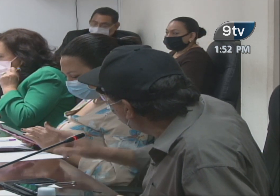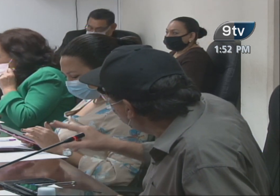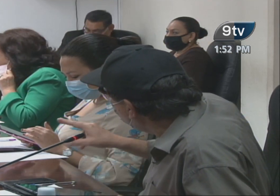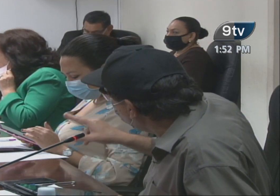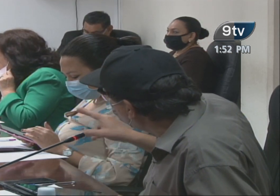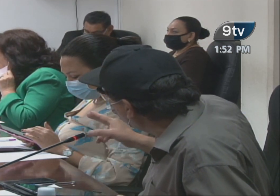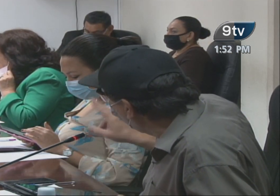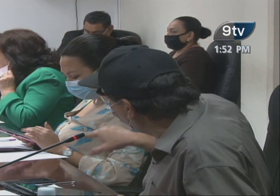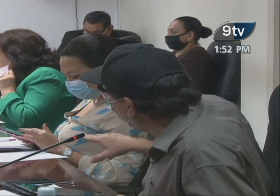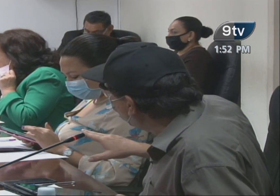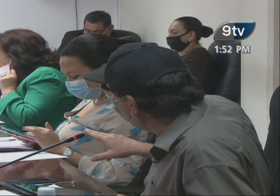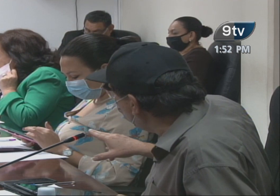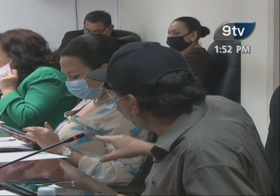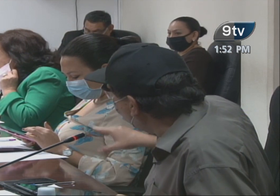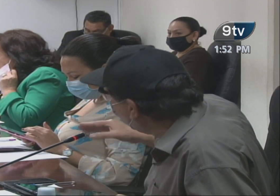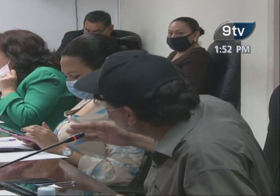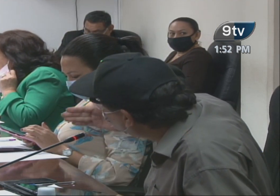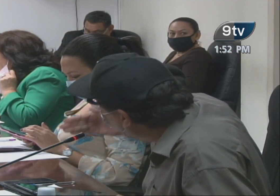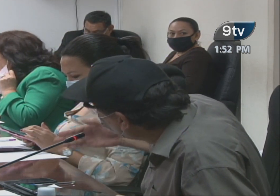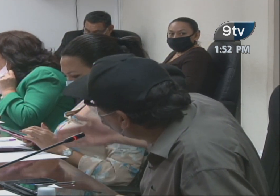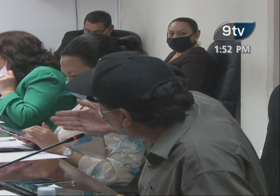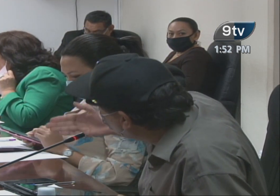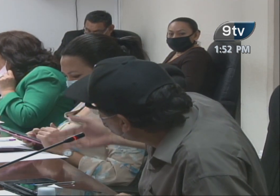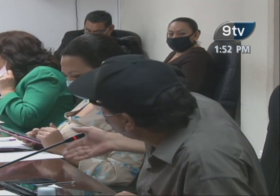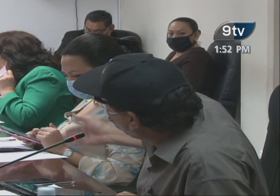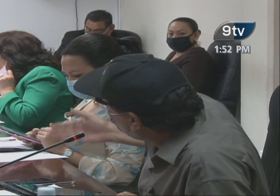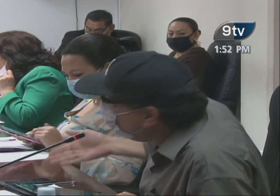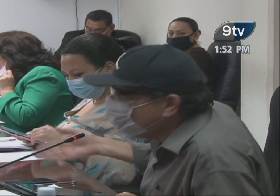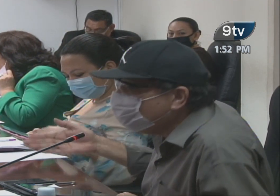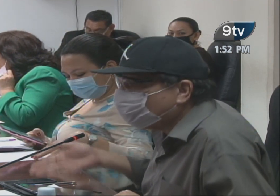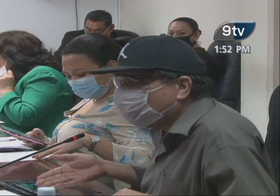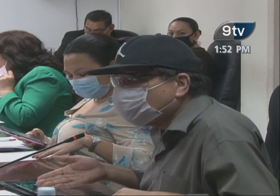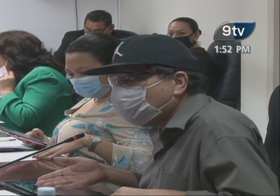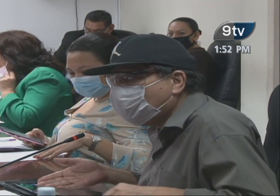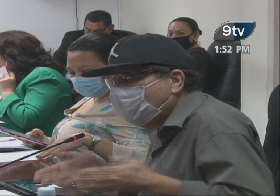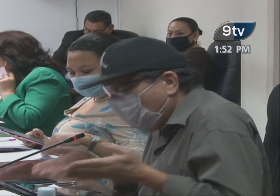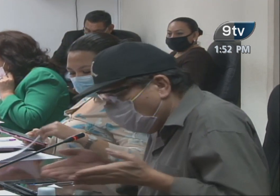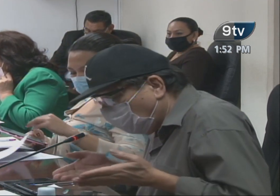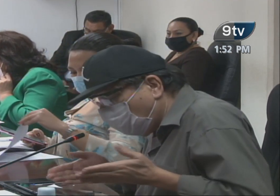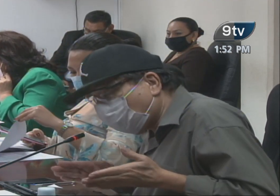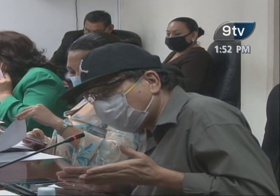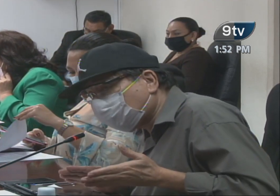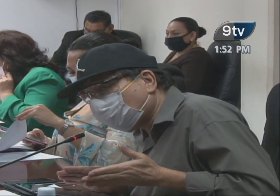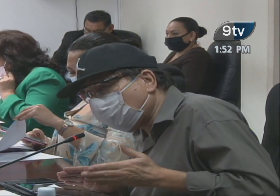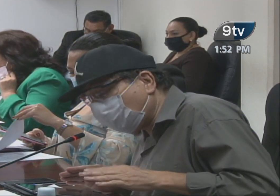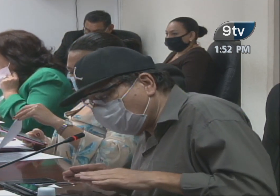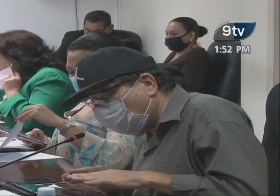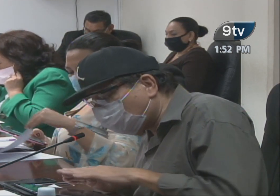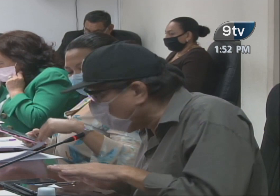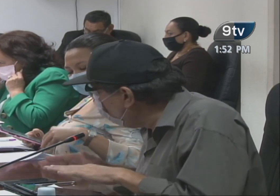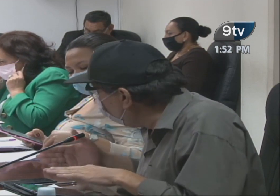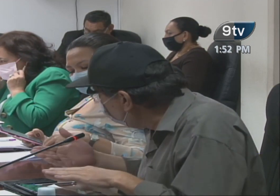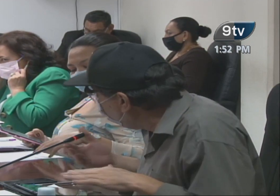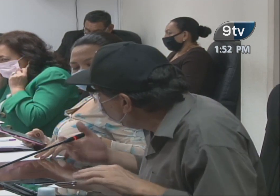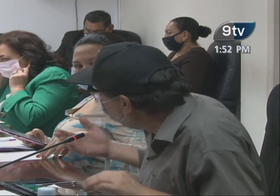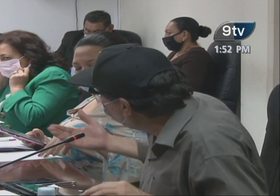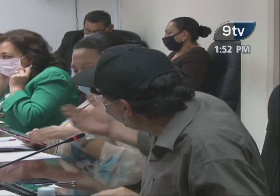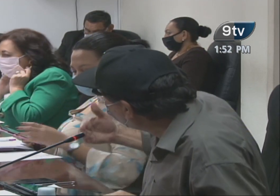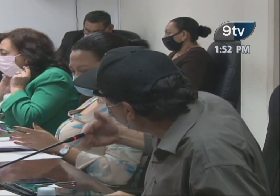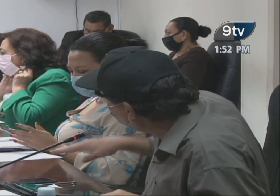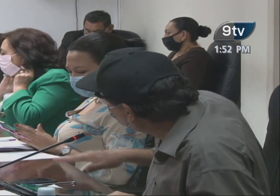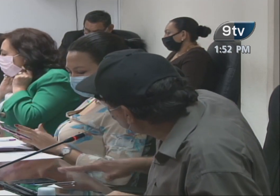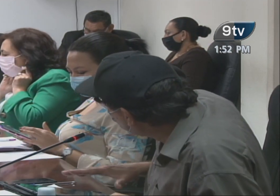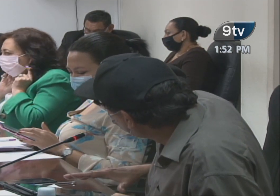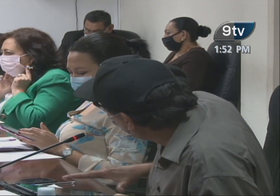correcto, y segundo para verificar si todos tenemos la misma información, porque yo lo que estoy diciendo lo